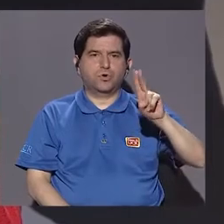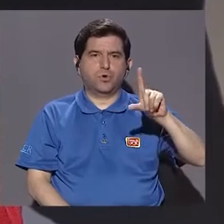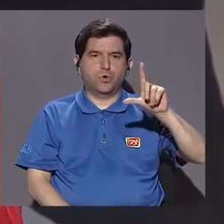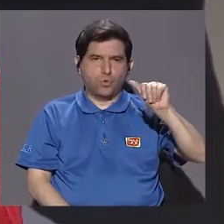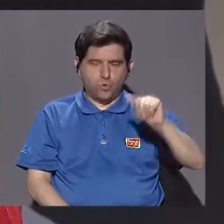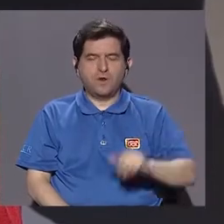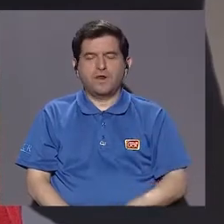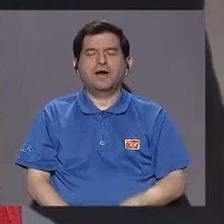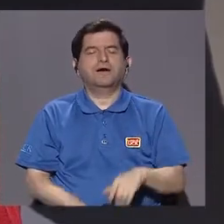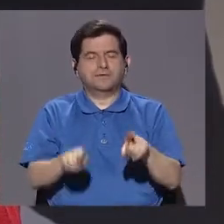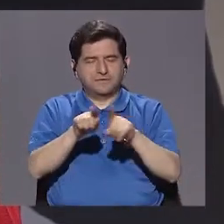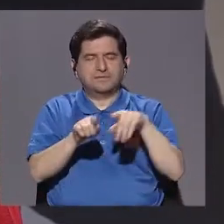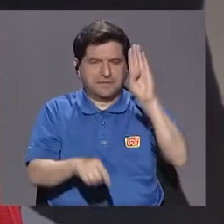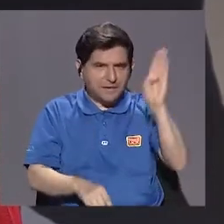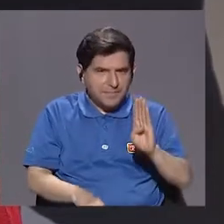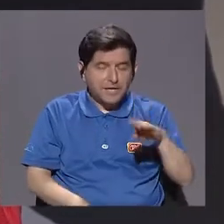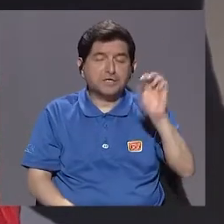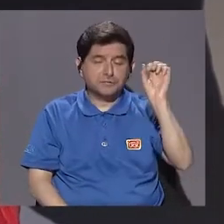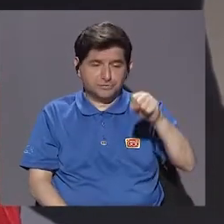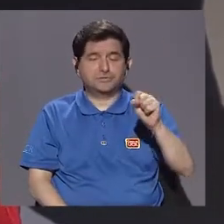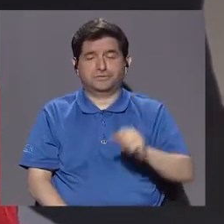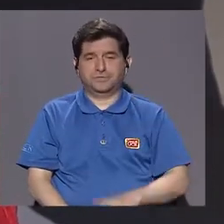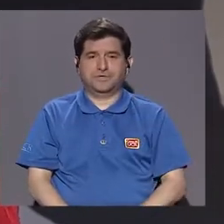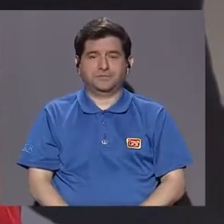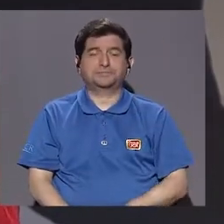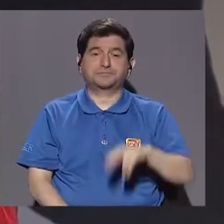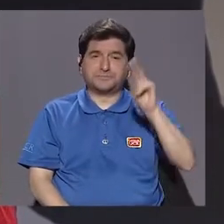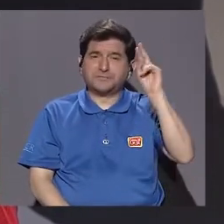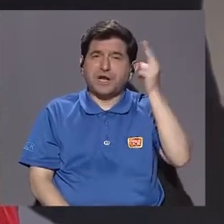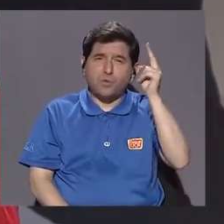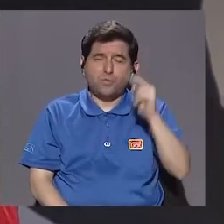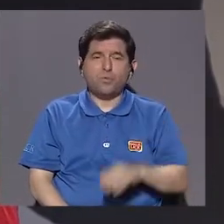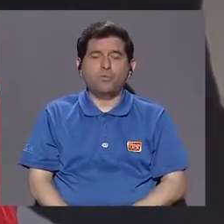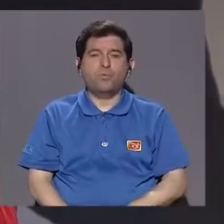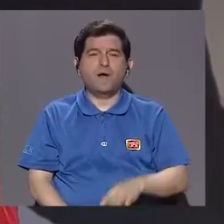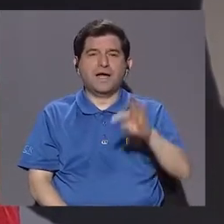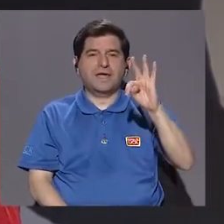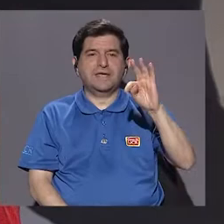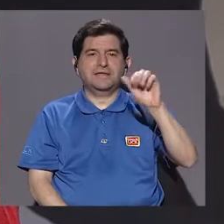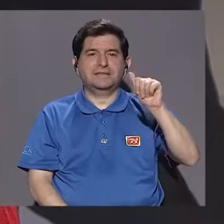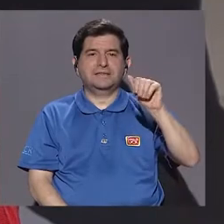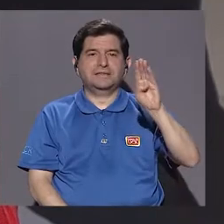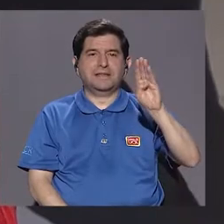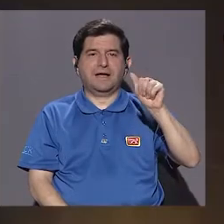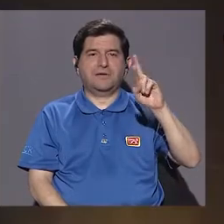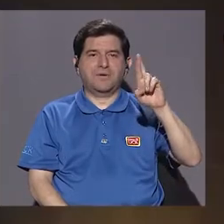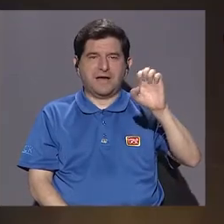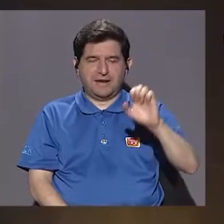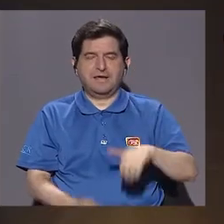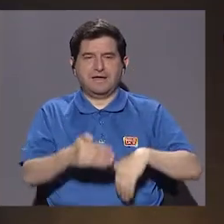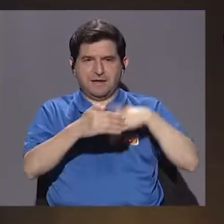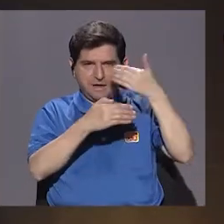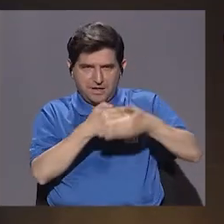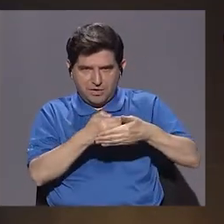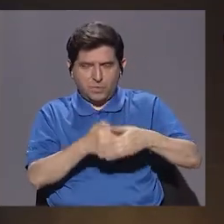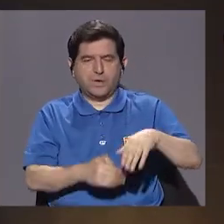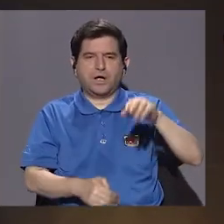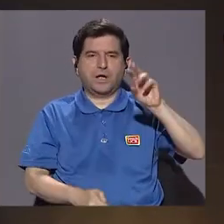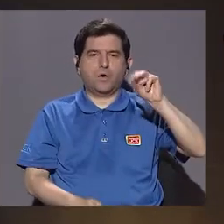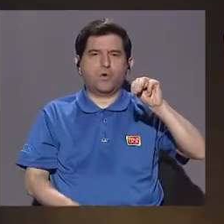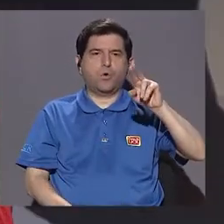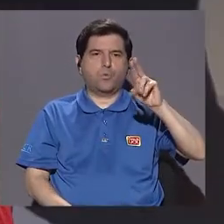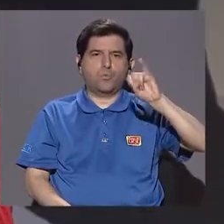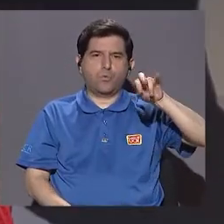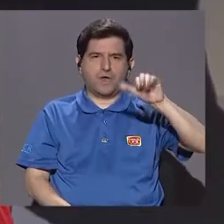procesos democráticos ancha en brasil y en uruguay tabaré está primero es es música hoy